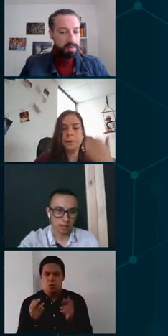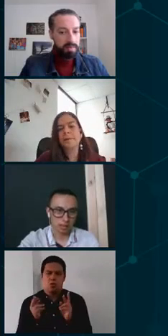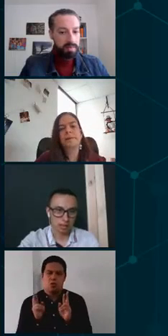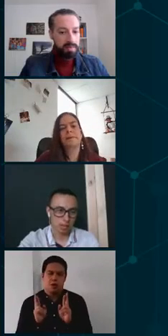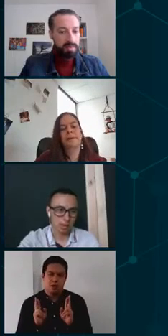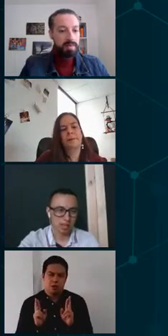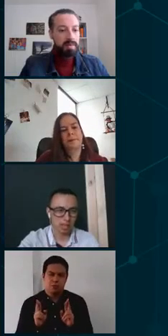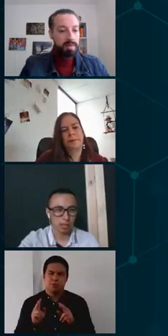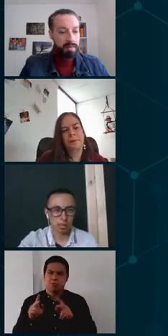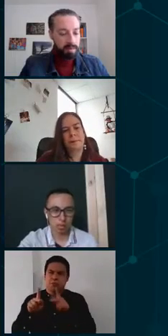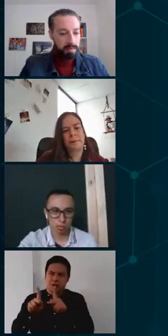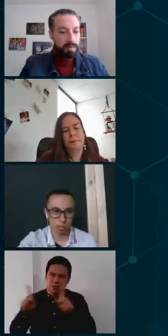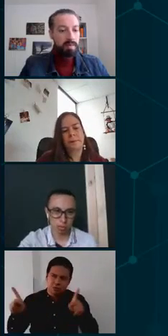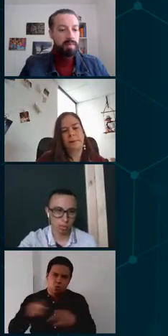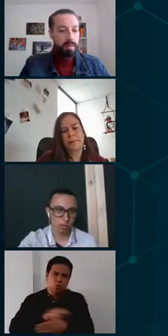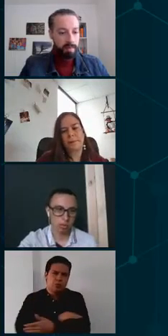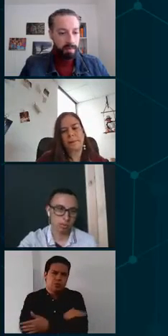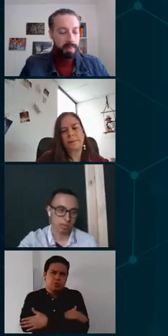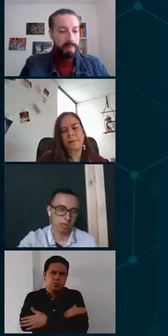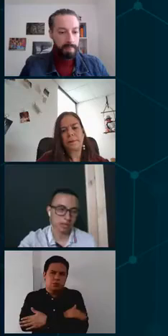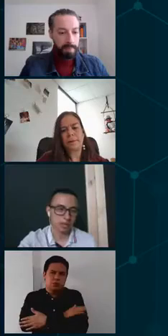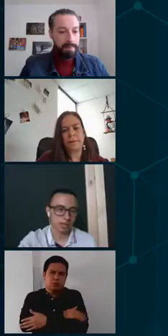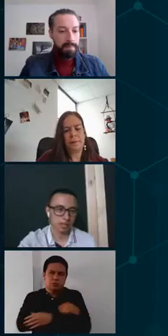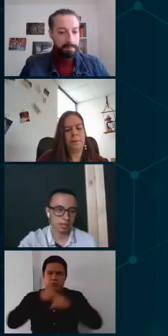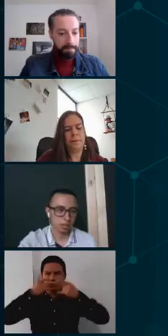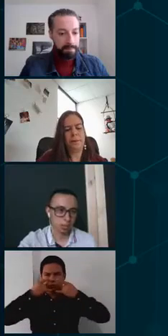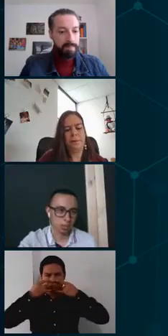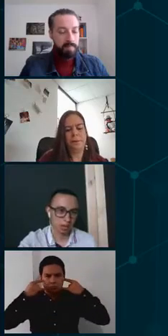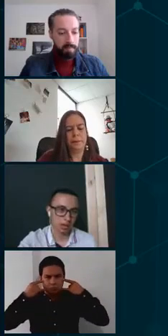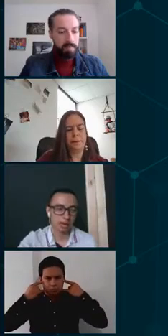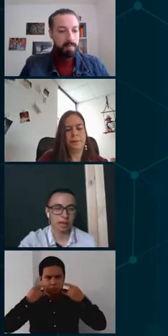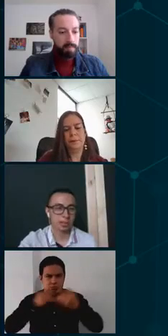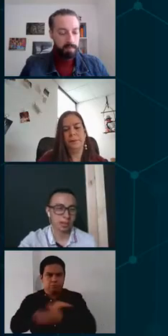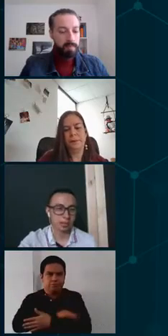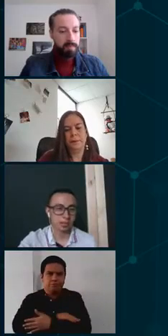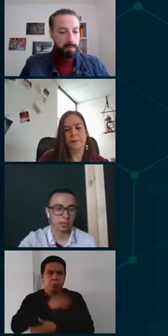si manejen como los protocolos, porque ya viene siendo como de cada persona,